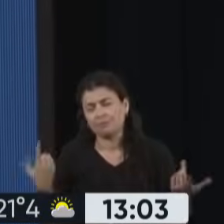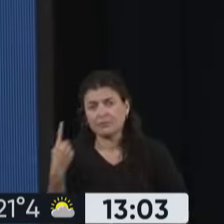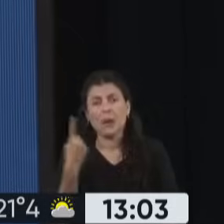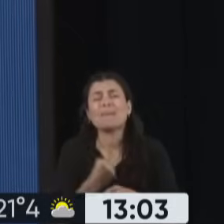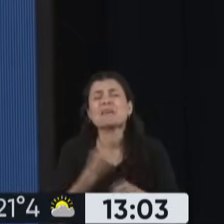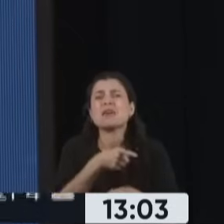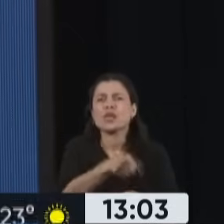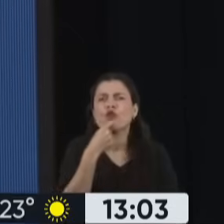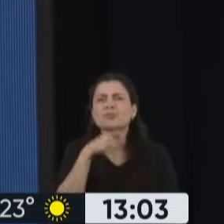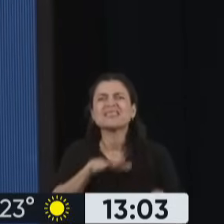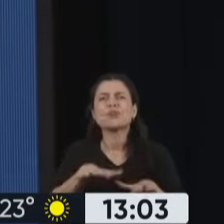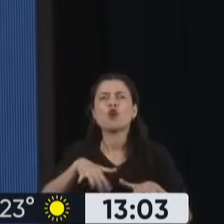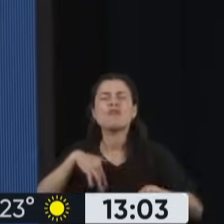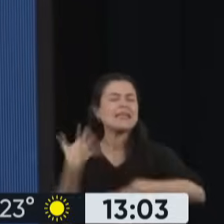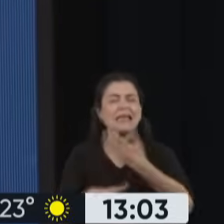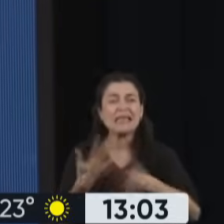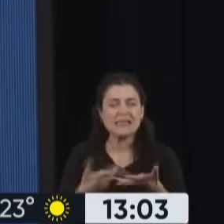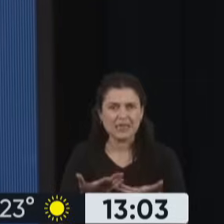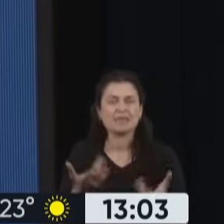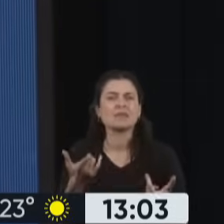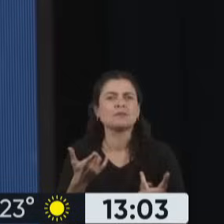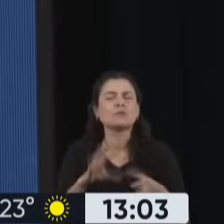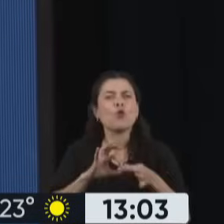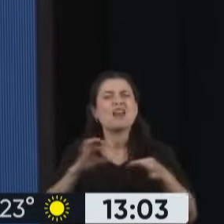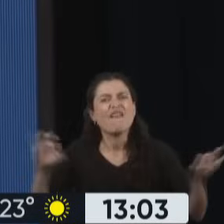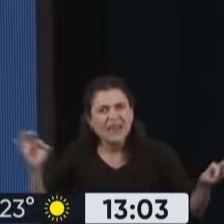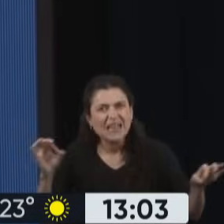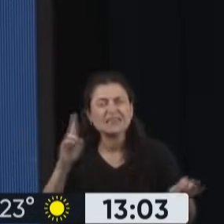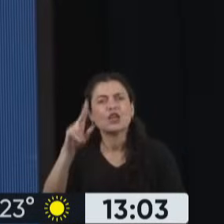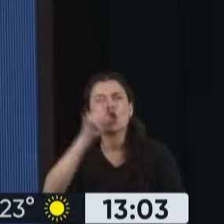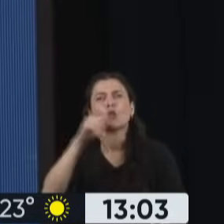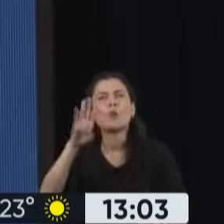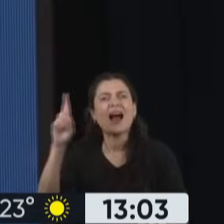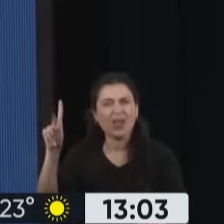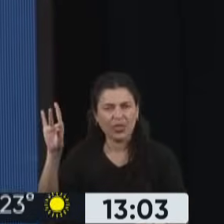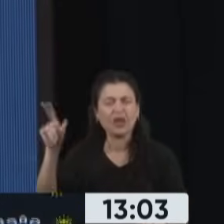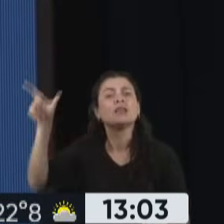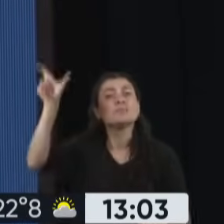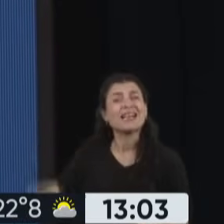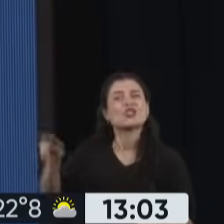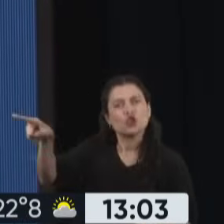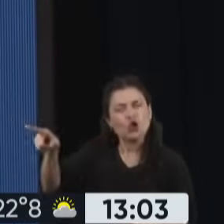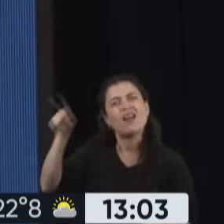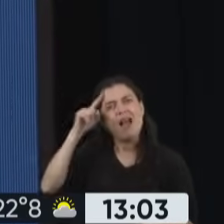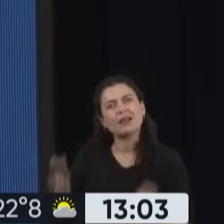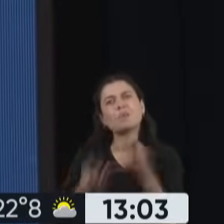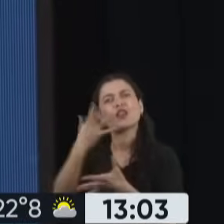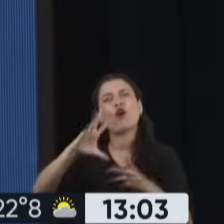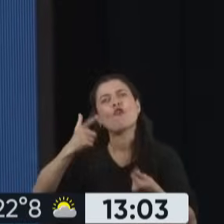que tiene que ver con las crisis, que es una frase de Murray Newton Rothbard, el inventor del